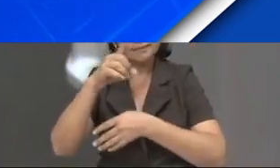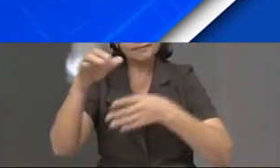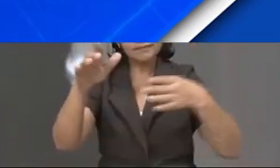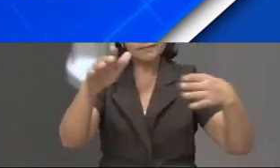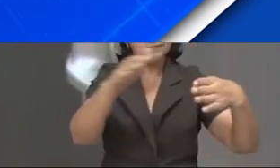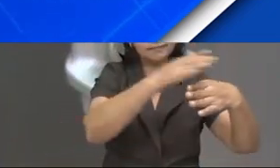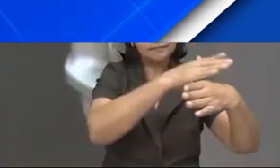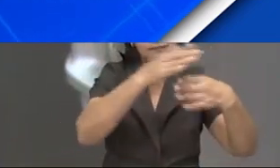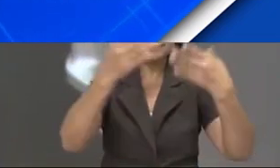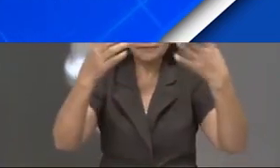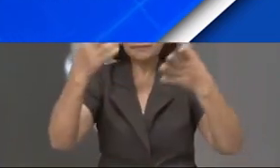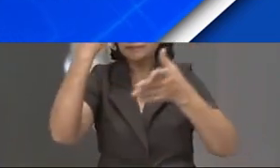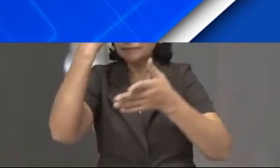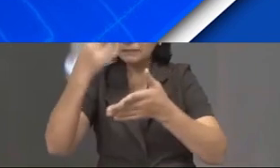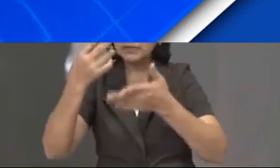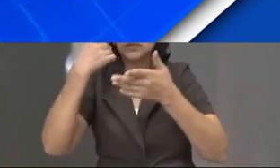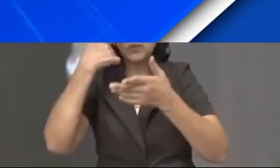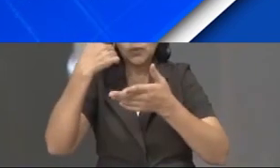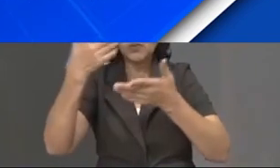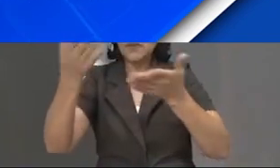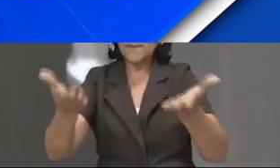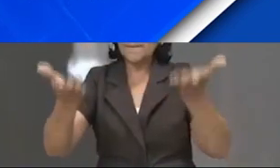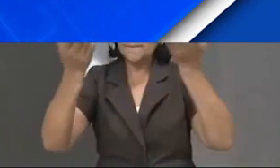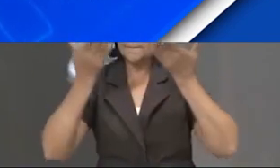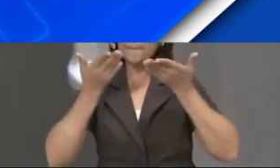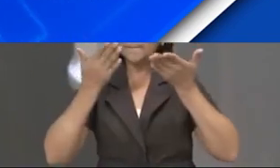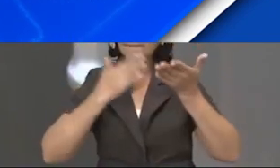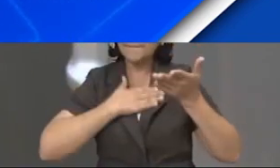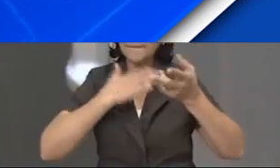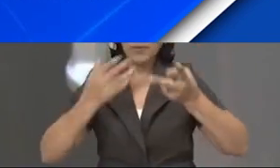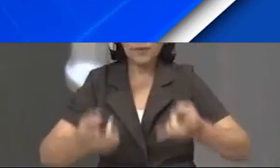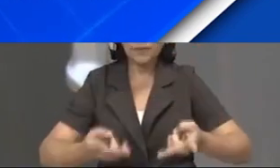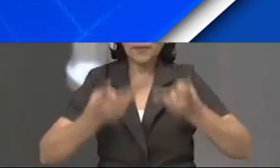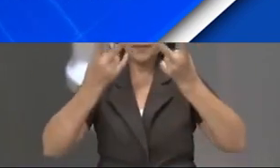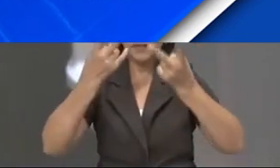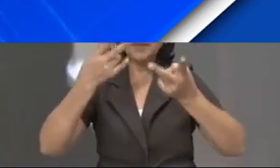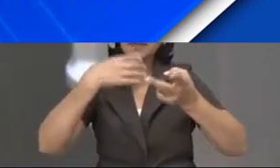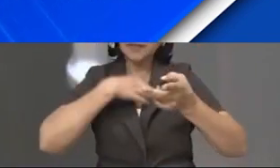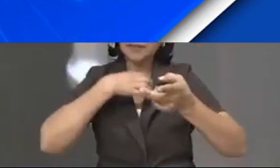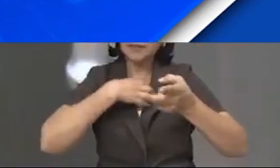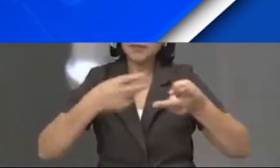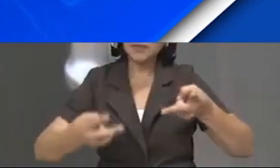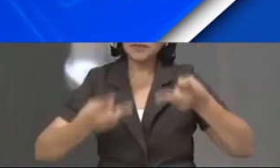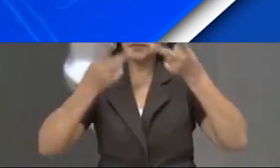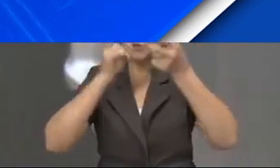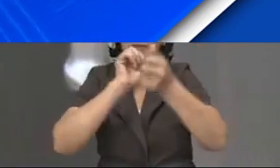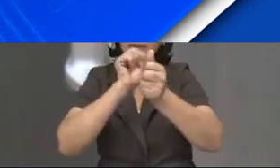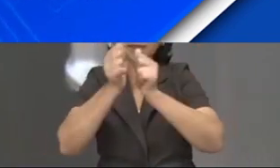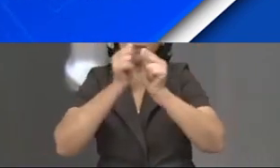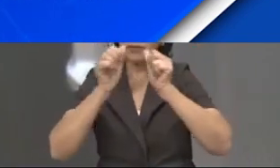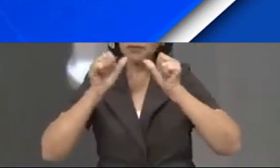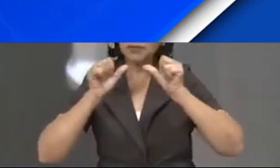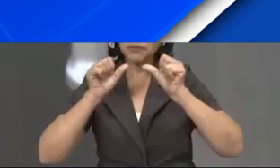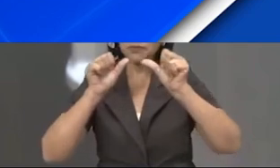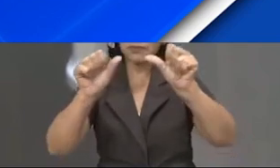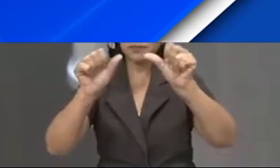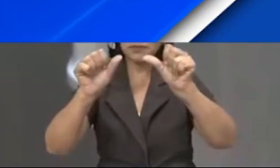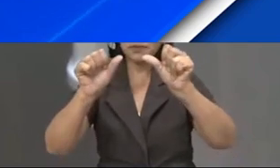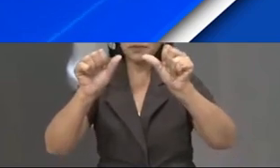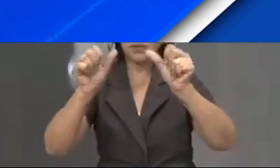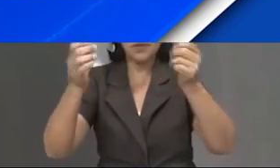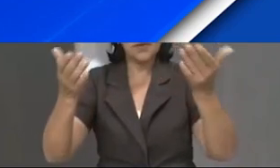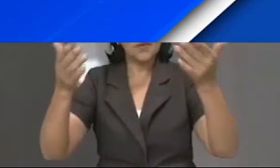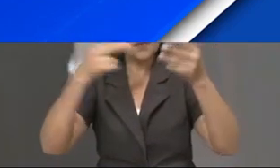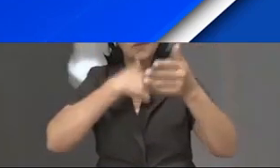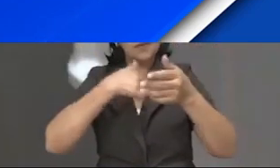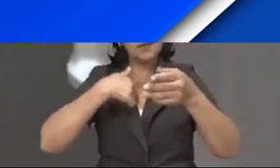de homenajes y reconocimientos por mi vida y mi trayectoria deportiva, y además por haber sido o